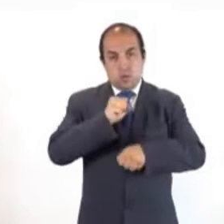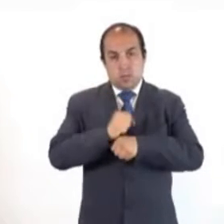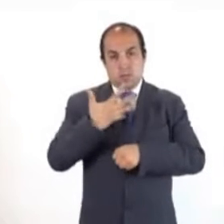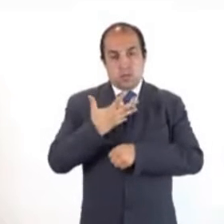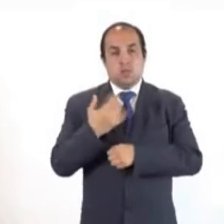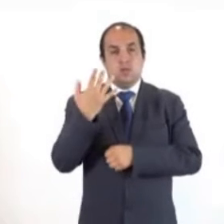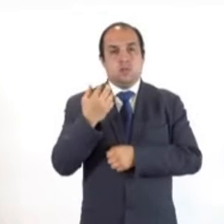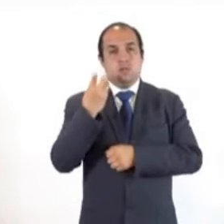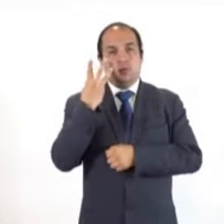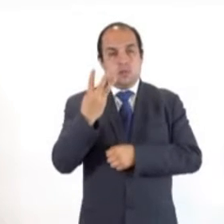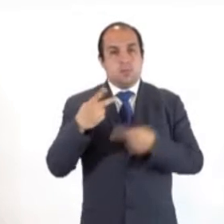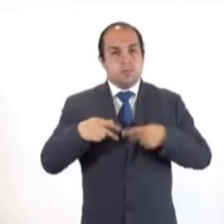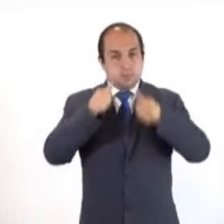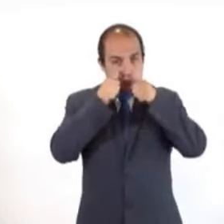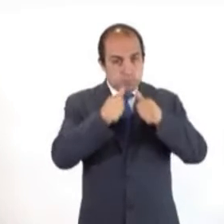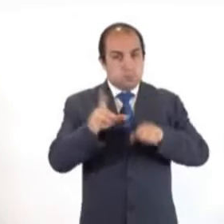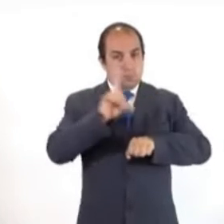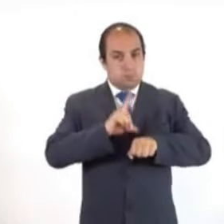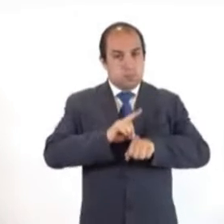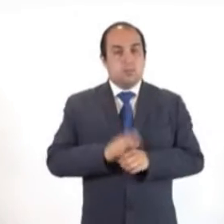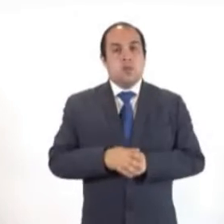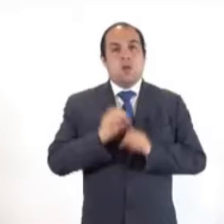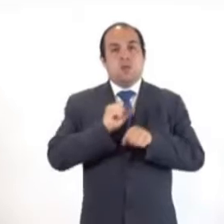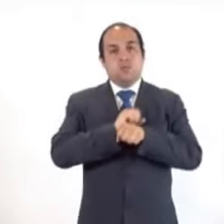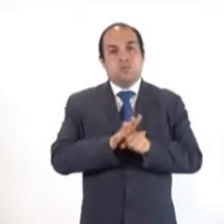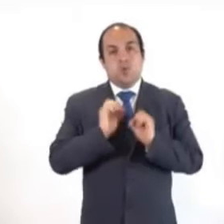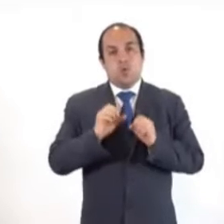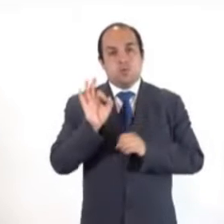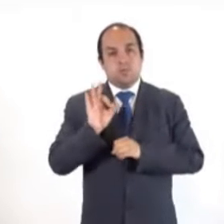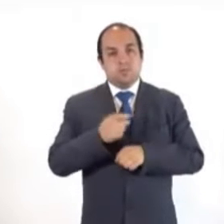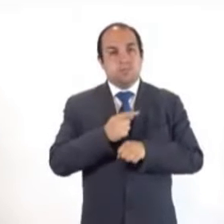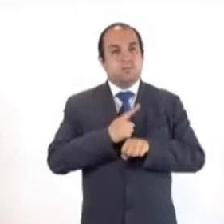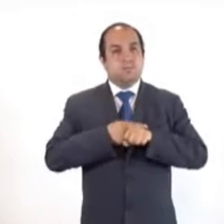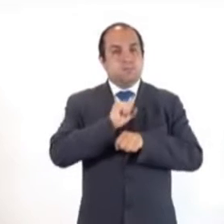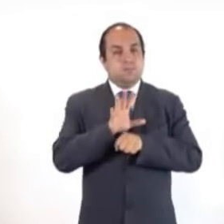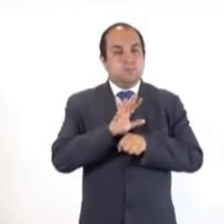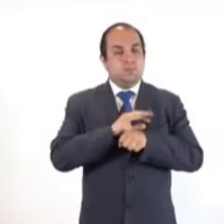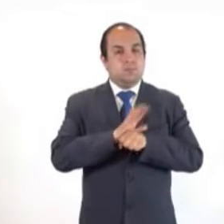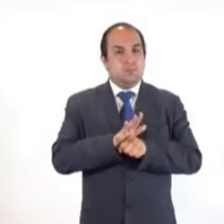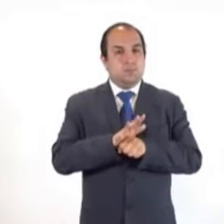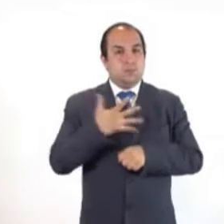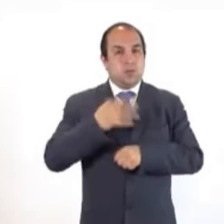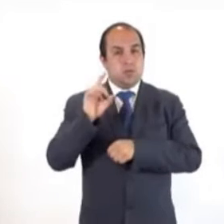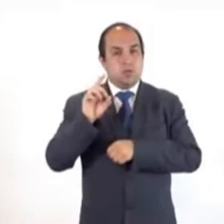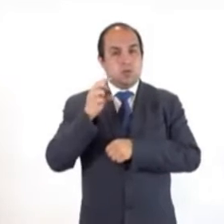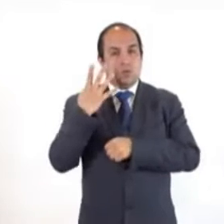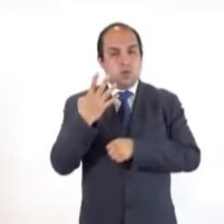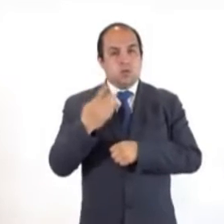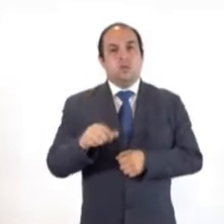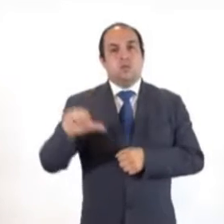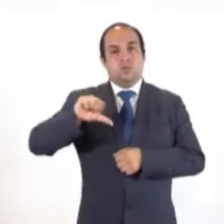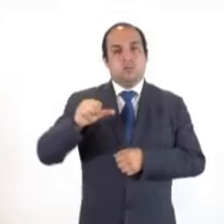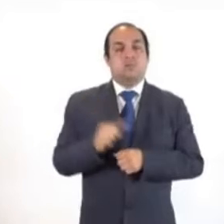53 atenciones promedio diario por COVID o sospecha del mismo en 911 y ha venido bajando a 34 la semana pasada y 33 el día de